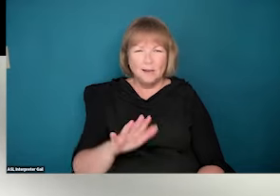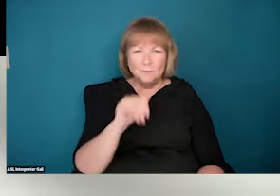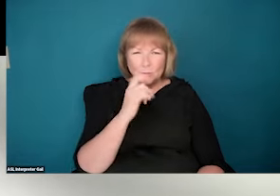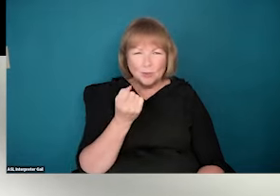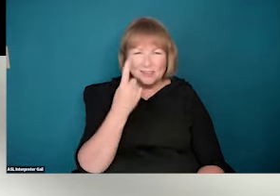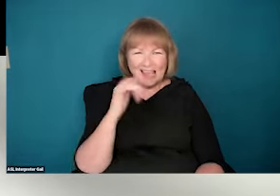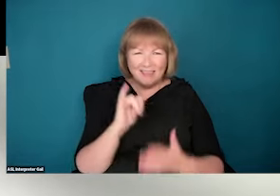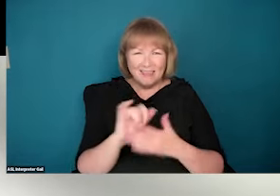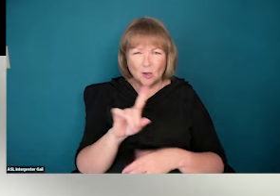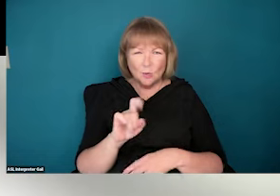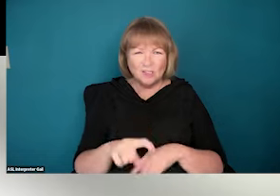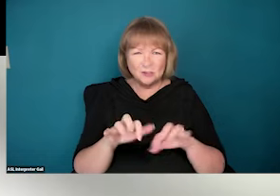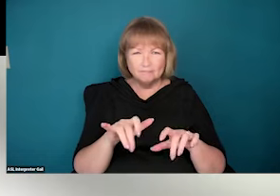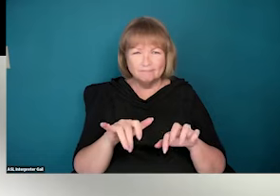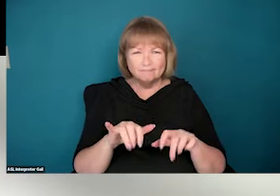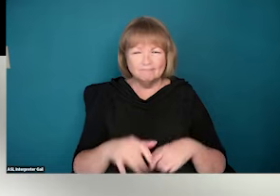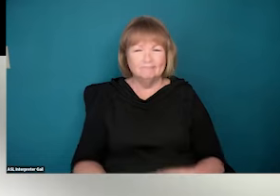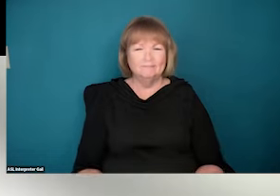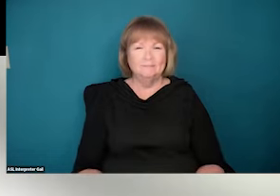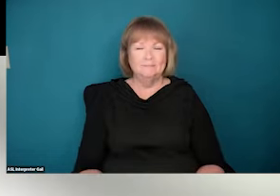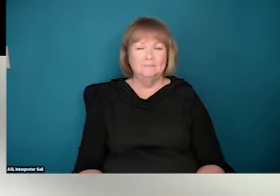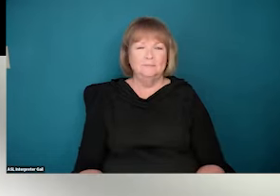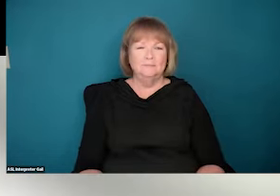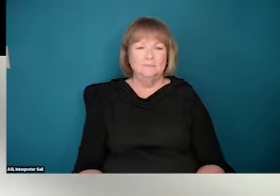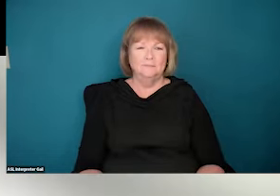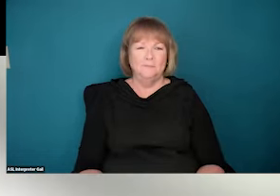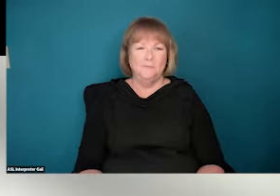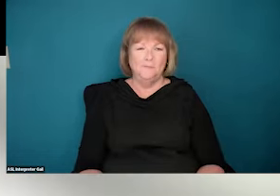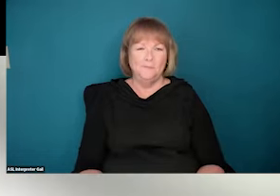No, no, no estoy entendiendo esta pregunta, lo siento.